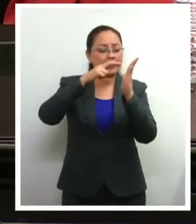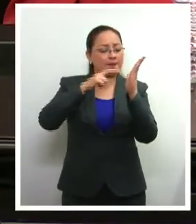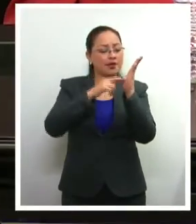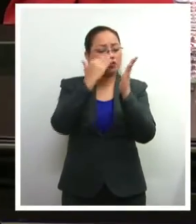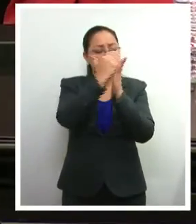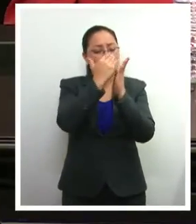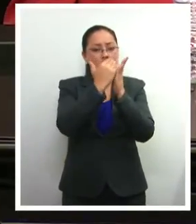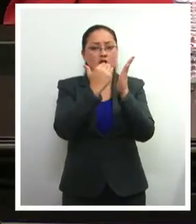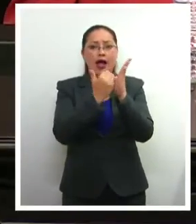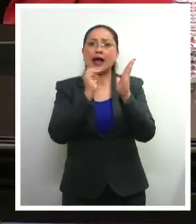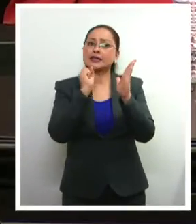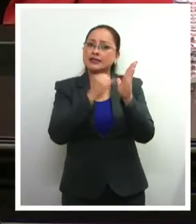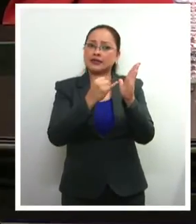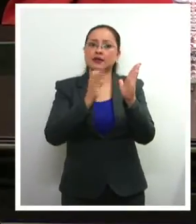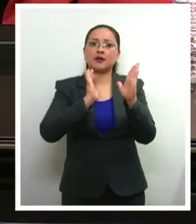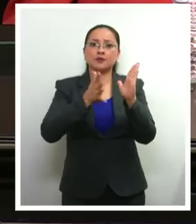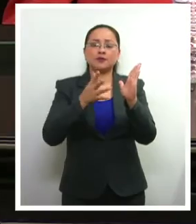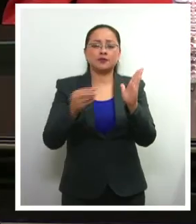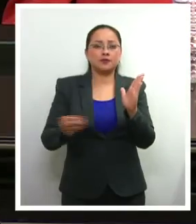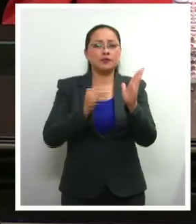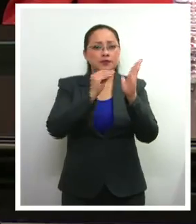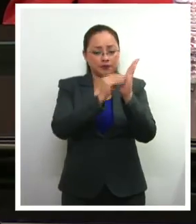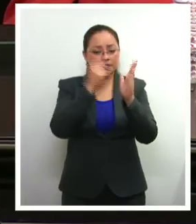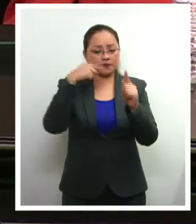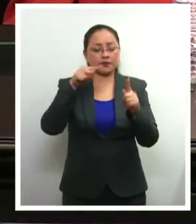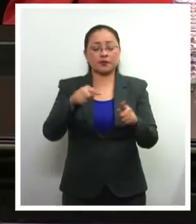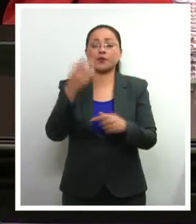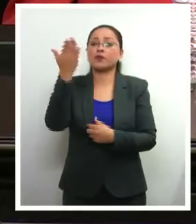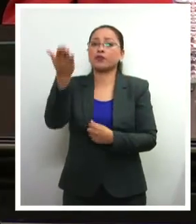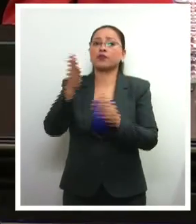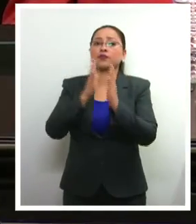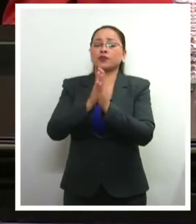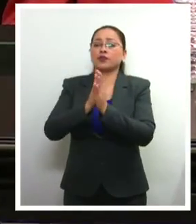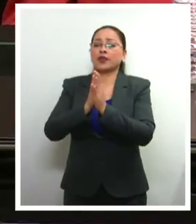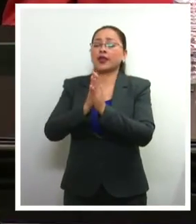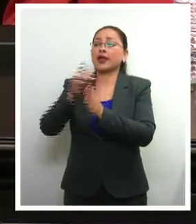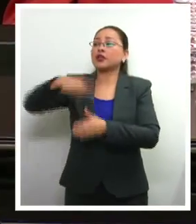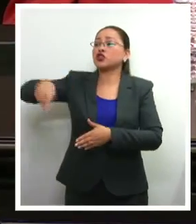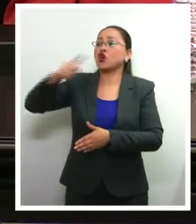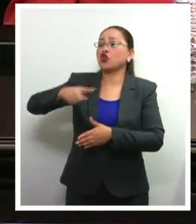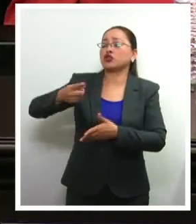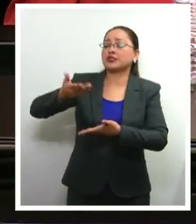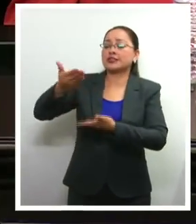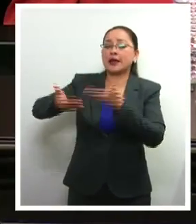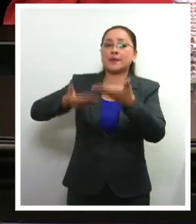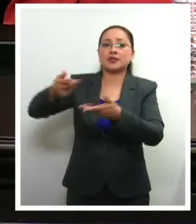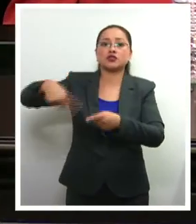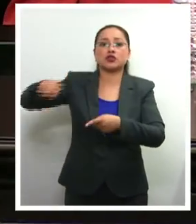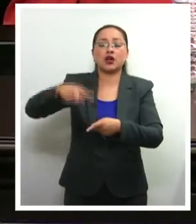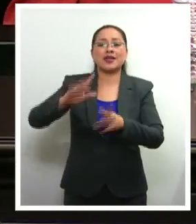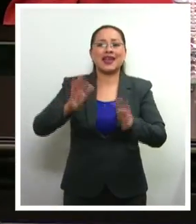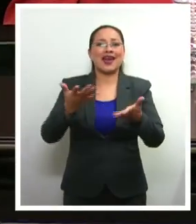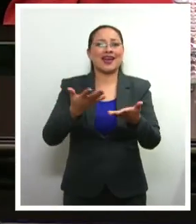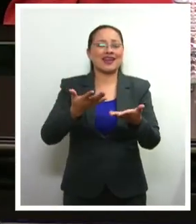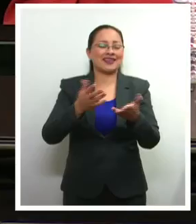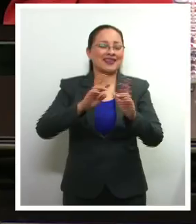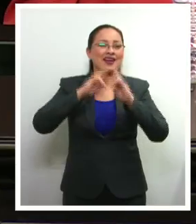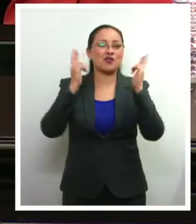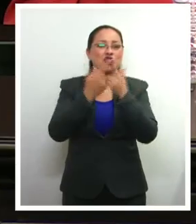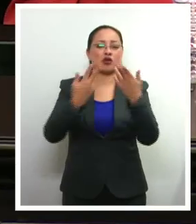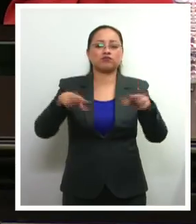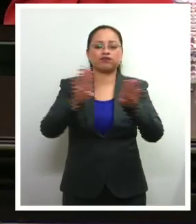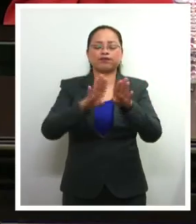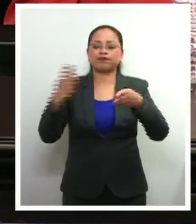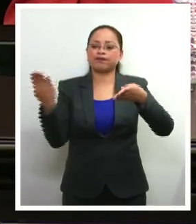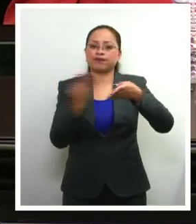convocatoria de iniciativas ciudadanas, y le solicito a servicios parlamentarios toda vez que hemos levantado la sesión, se haga un